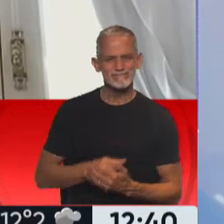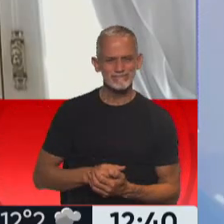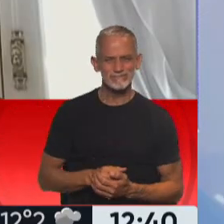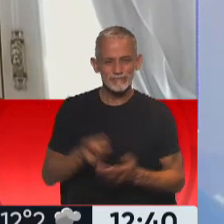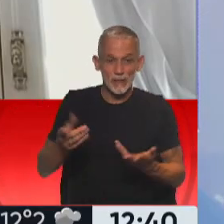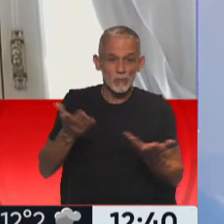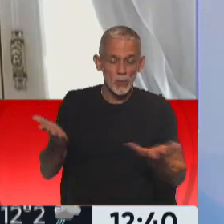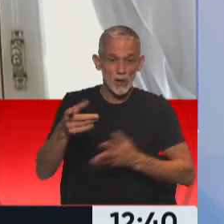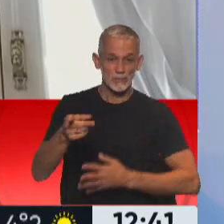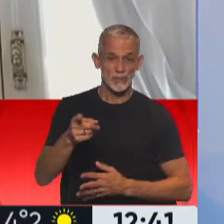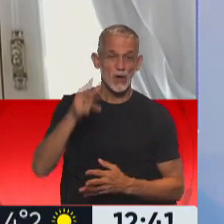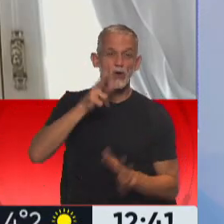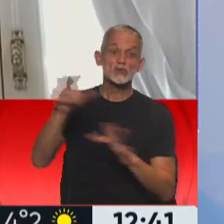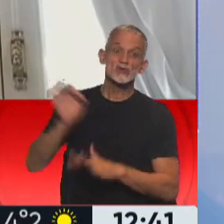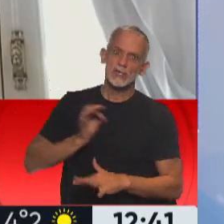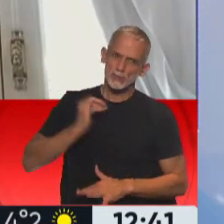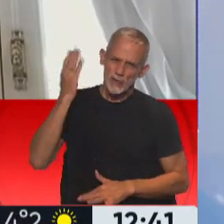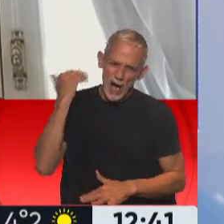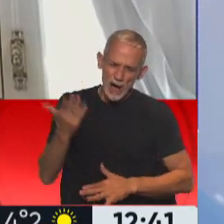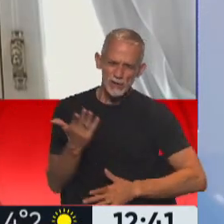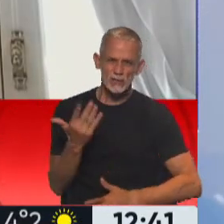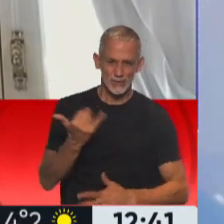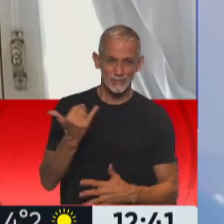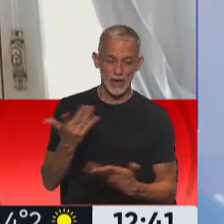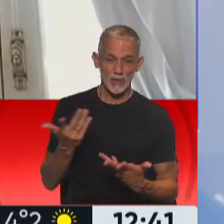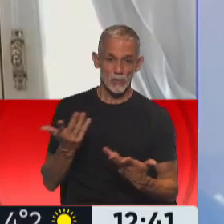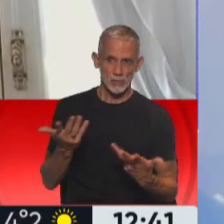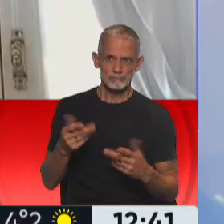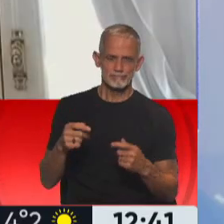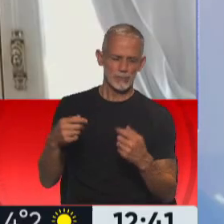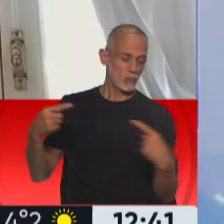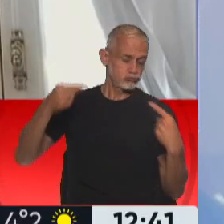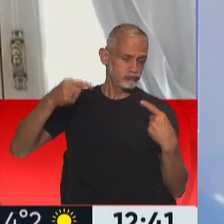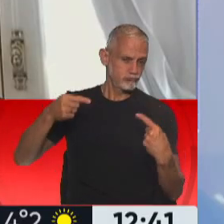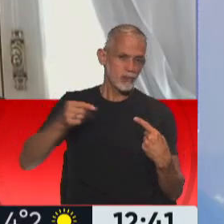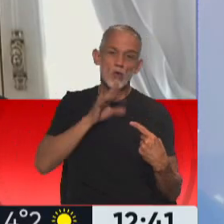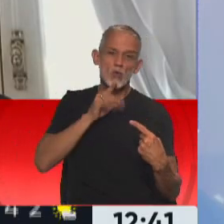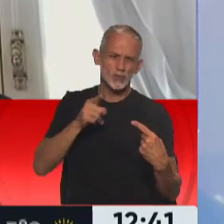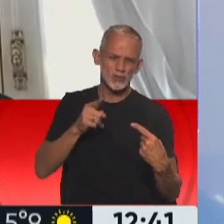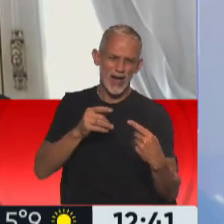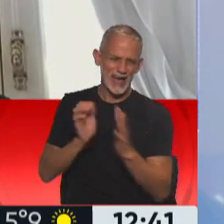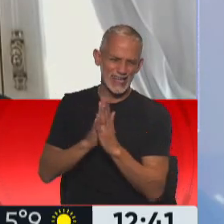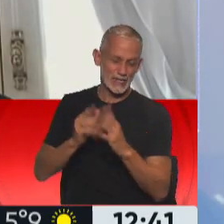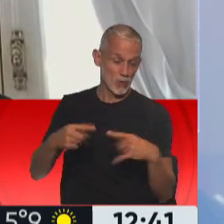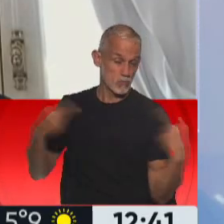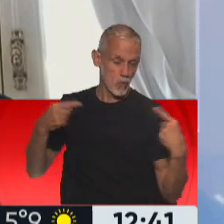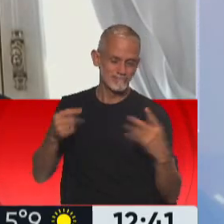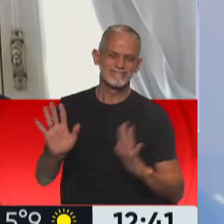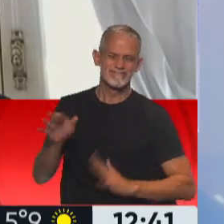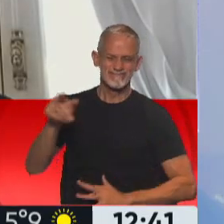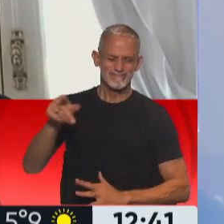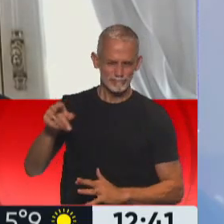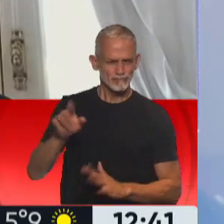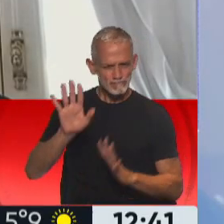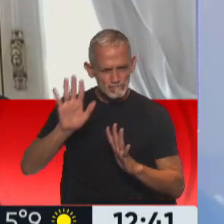que hace 800 años que había como un quiebre con la Iglesia Ortodoxa rusa, y él